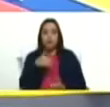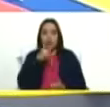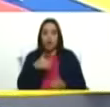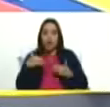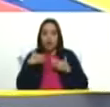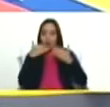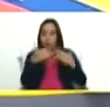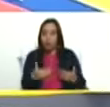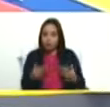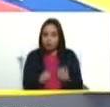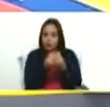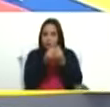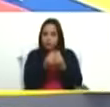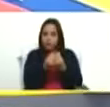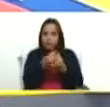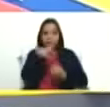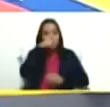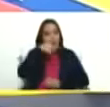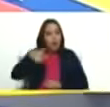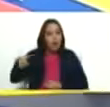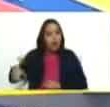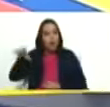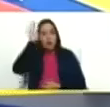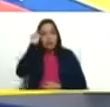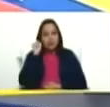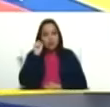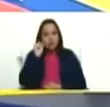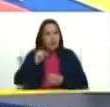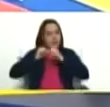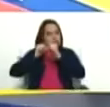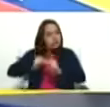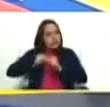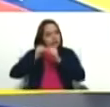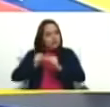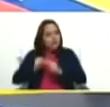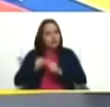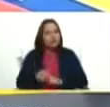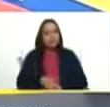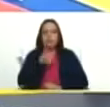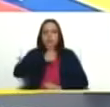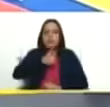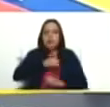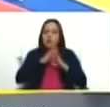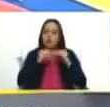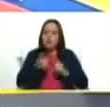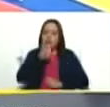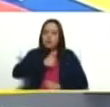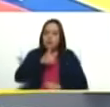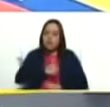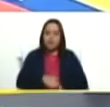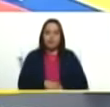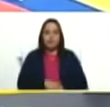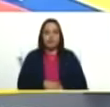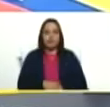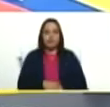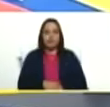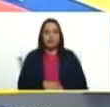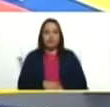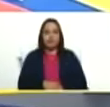pueblo a resistir, milagro. Todo lo que hemos resistido. No.